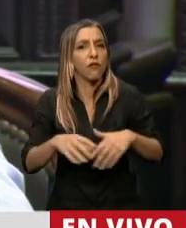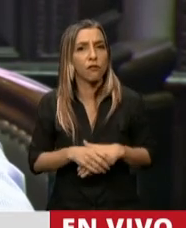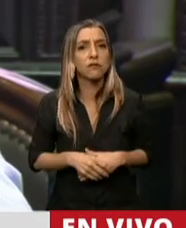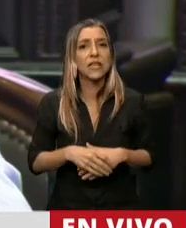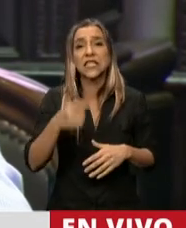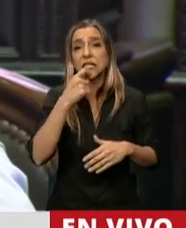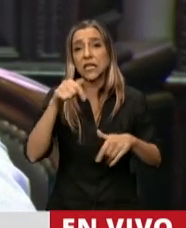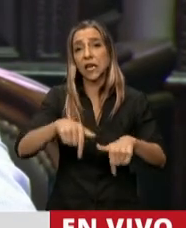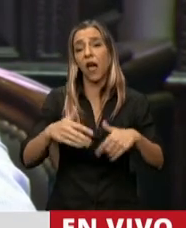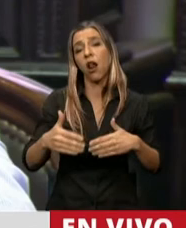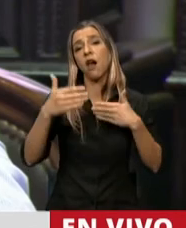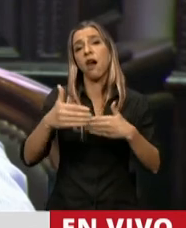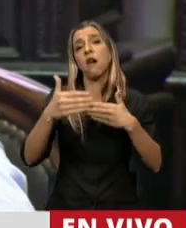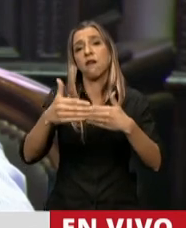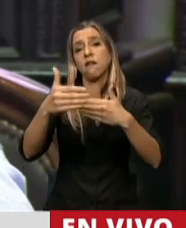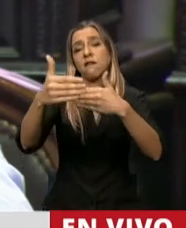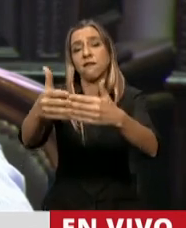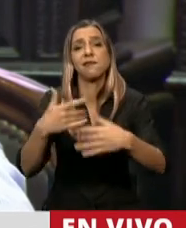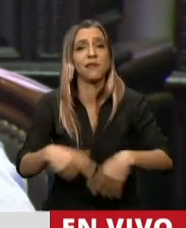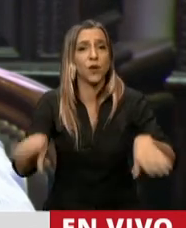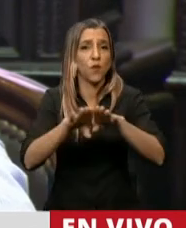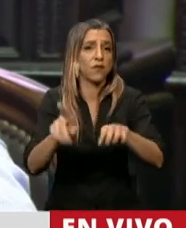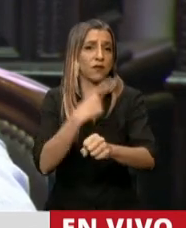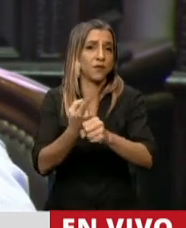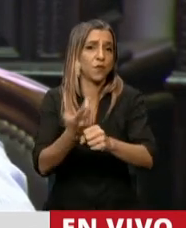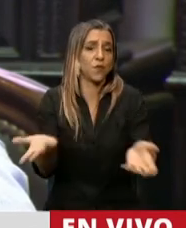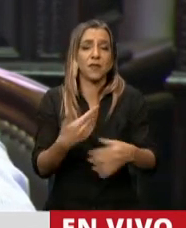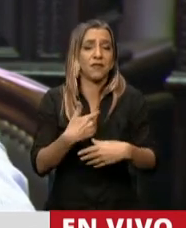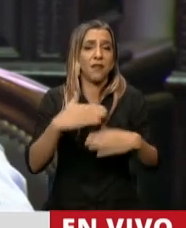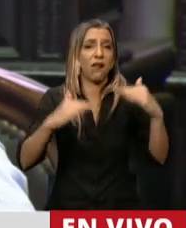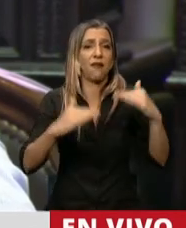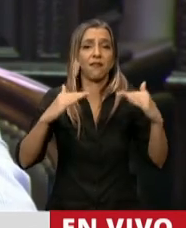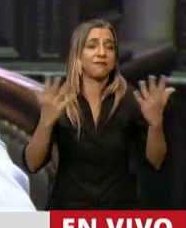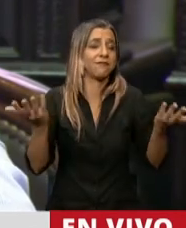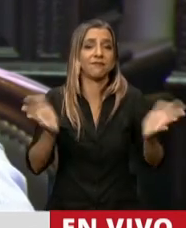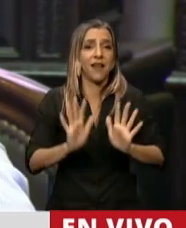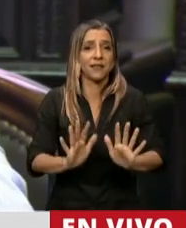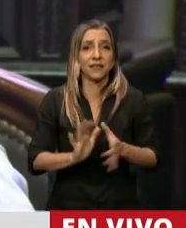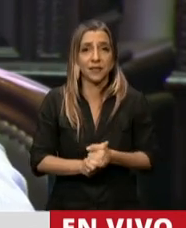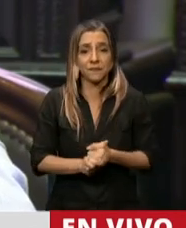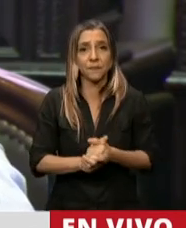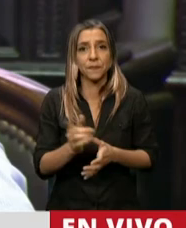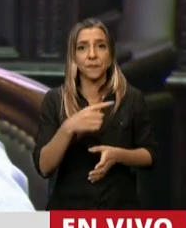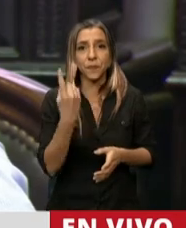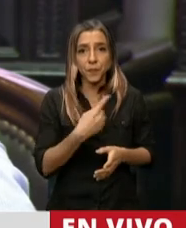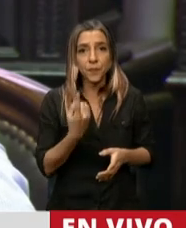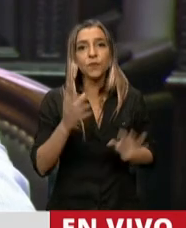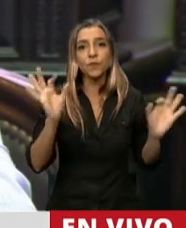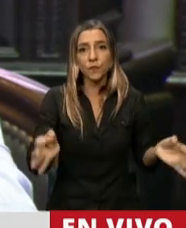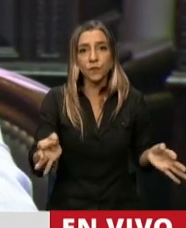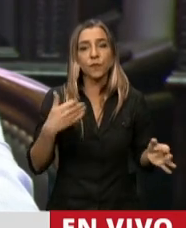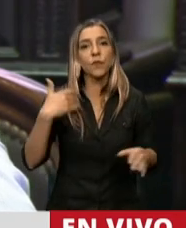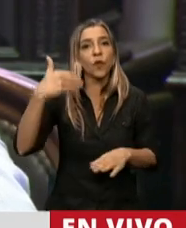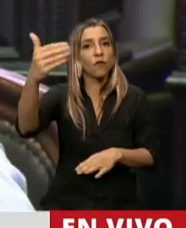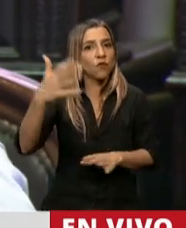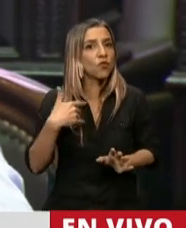esto vale la pena llamar la atención, porque vienen cosas por delante que son muy difíciles y me